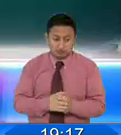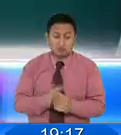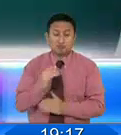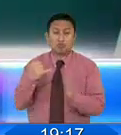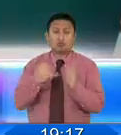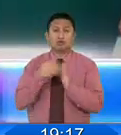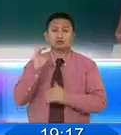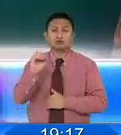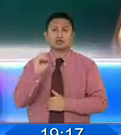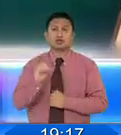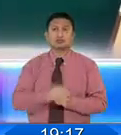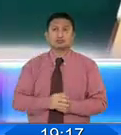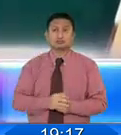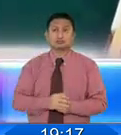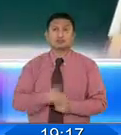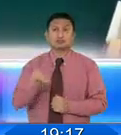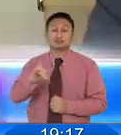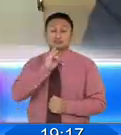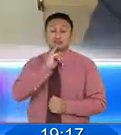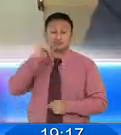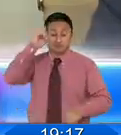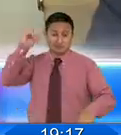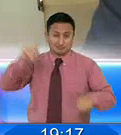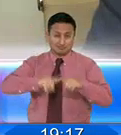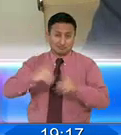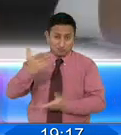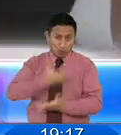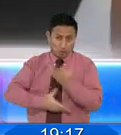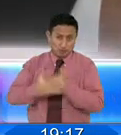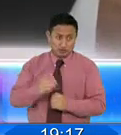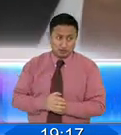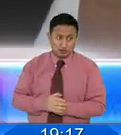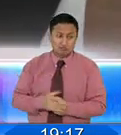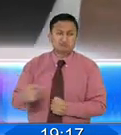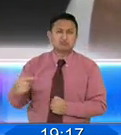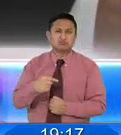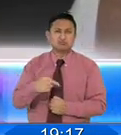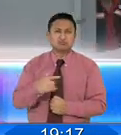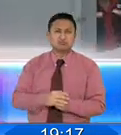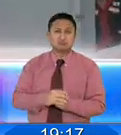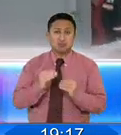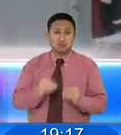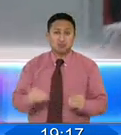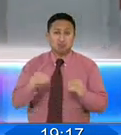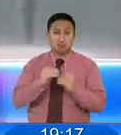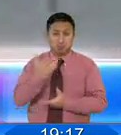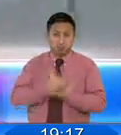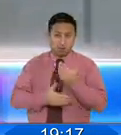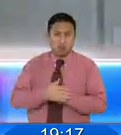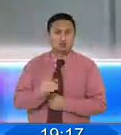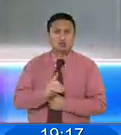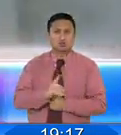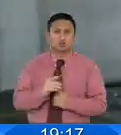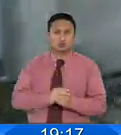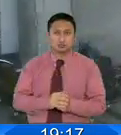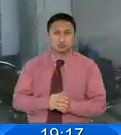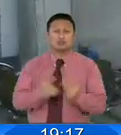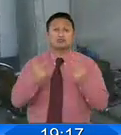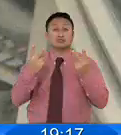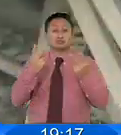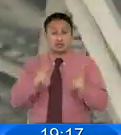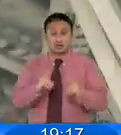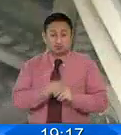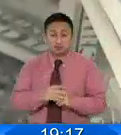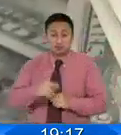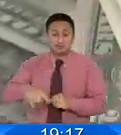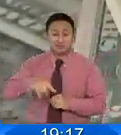acuerdo comercial con Estados Unidos, según el ministro Ontaneda, no representa nada más el incremento de comercio bilateral, sino que también significa el aumento